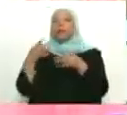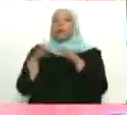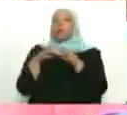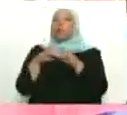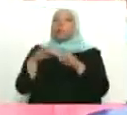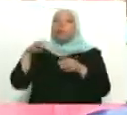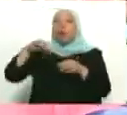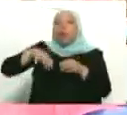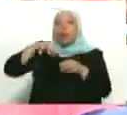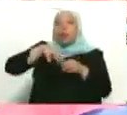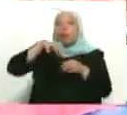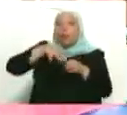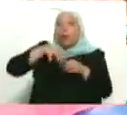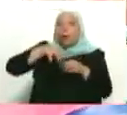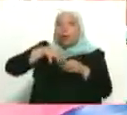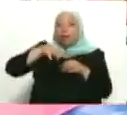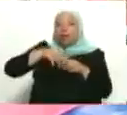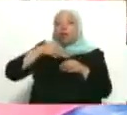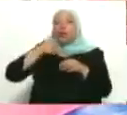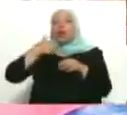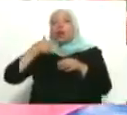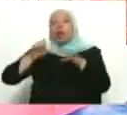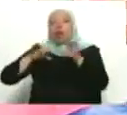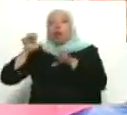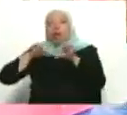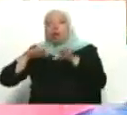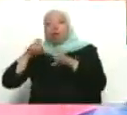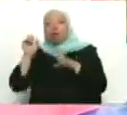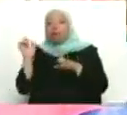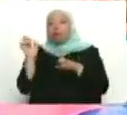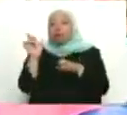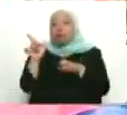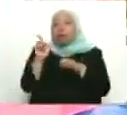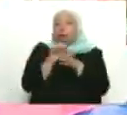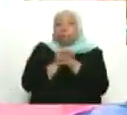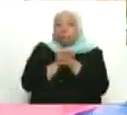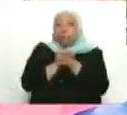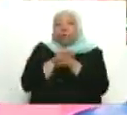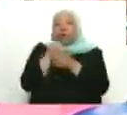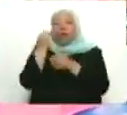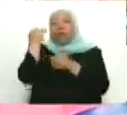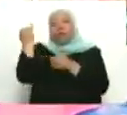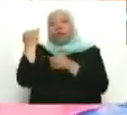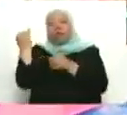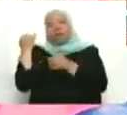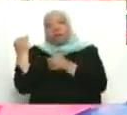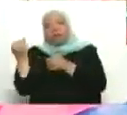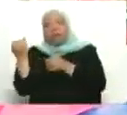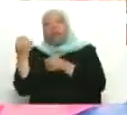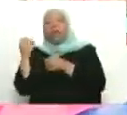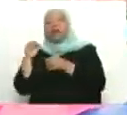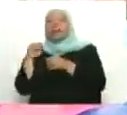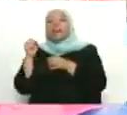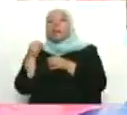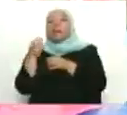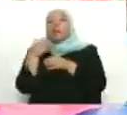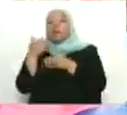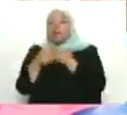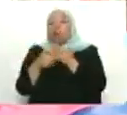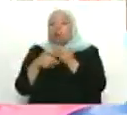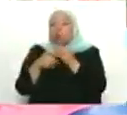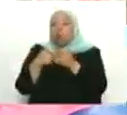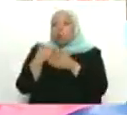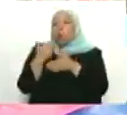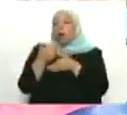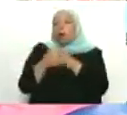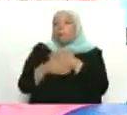estadal, para hacerle que bajo la dirección de la compañera y hermana Iris, ahí van luchando, no es fácil. Y